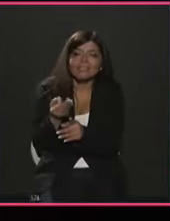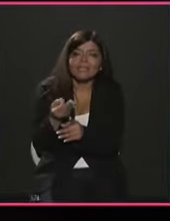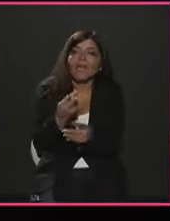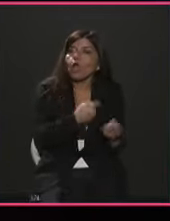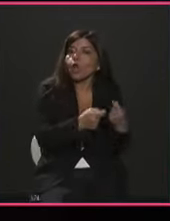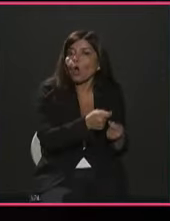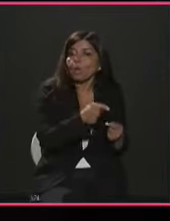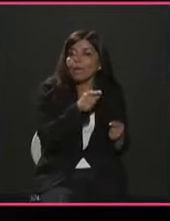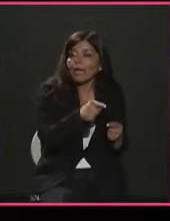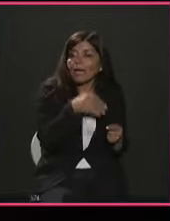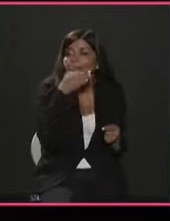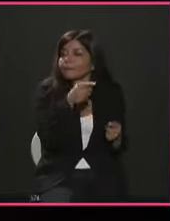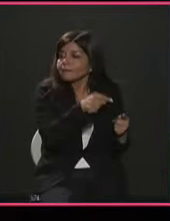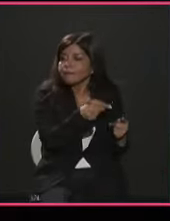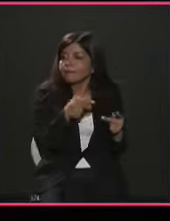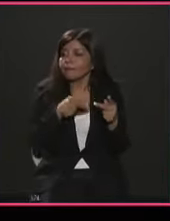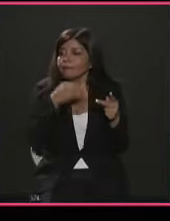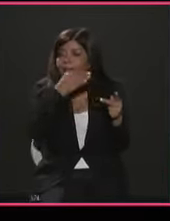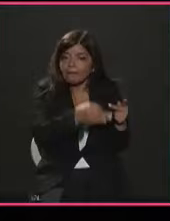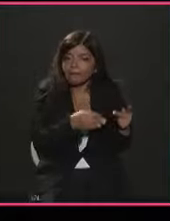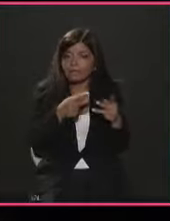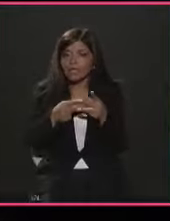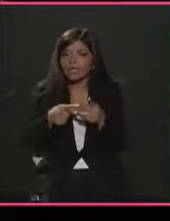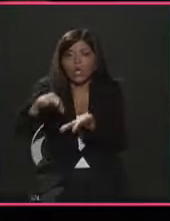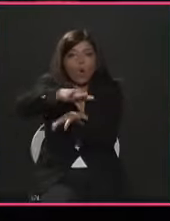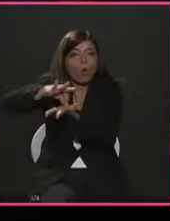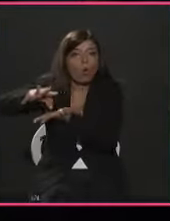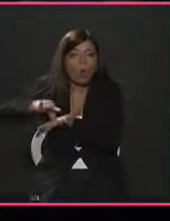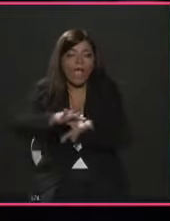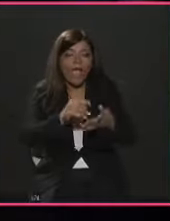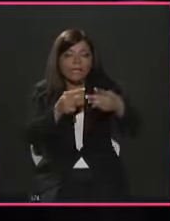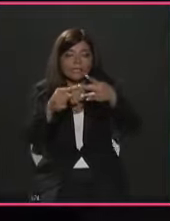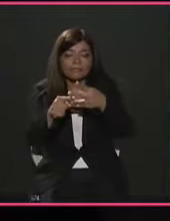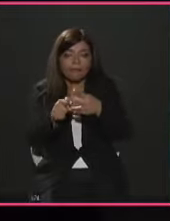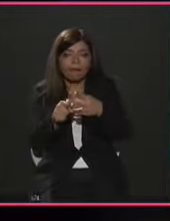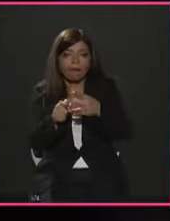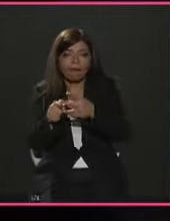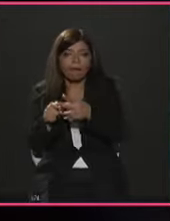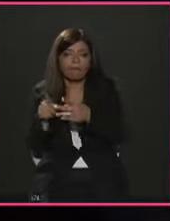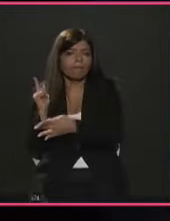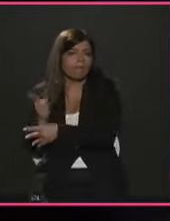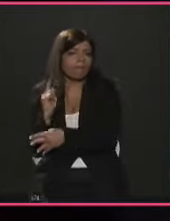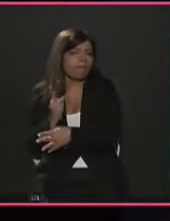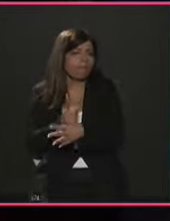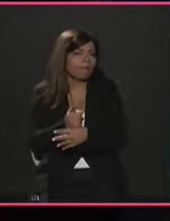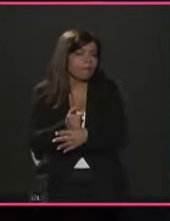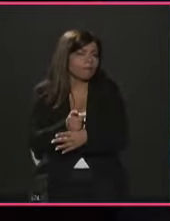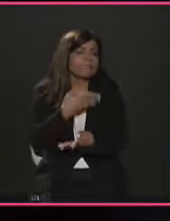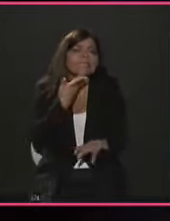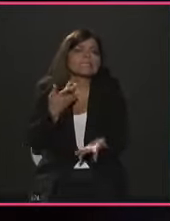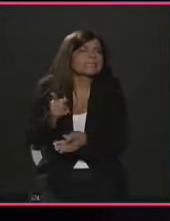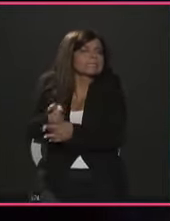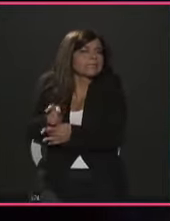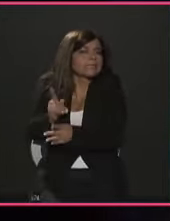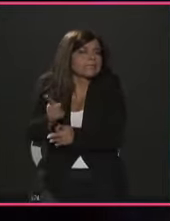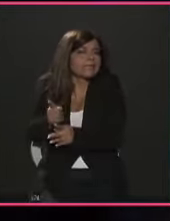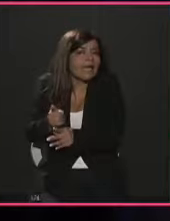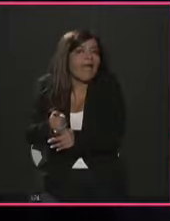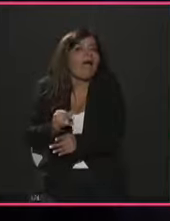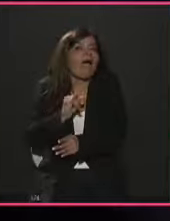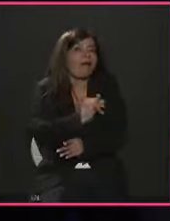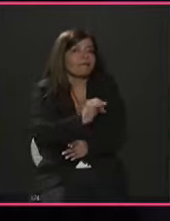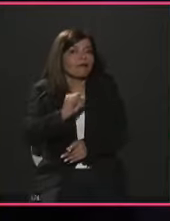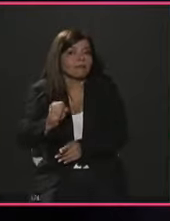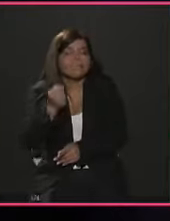comprar qué decir que nos guía por W que nos guía que guía a muchas personas en tinder Qué es un algoritmo estea Inteligencia